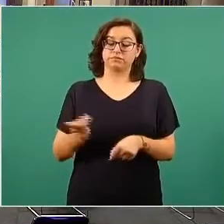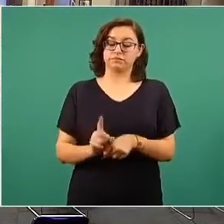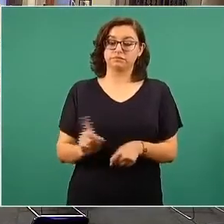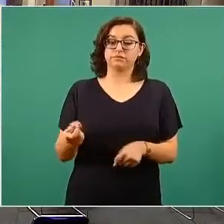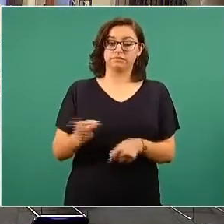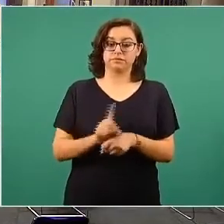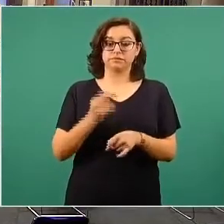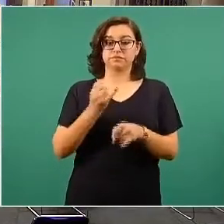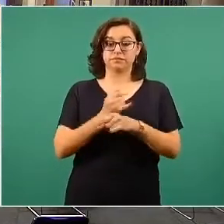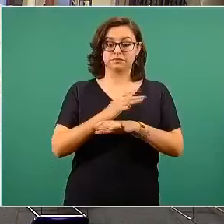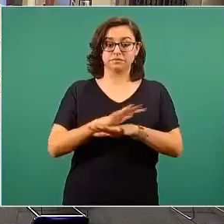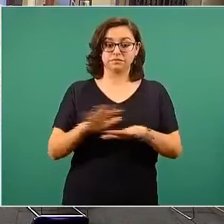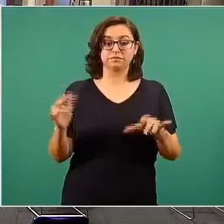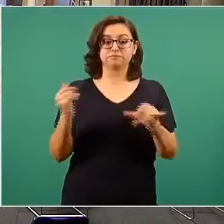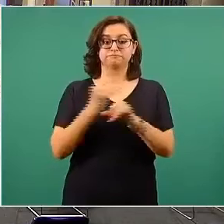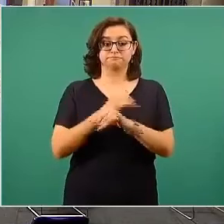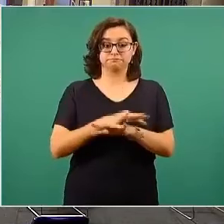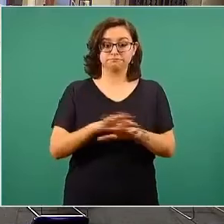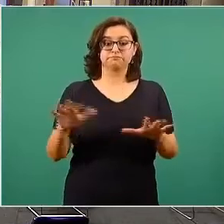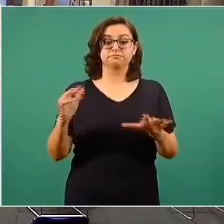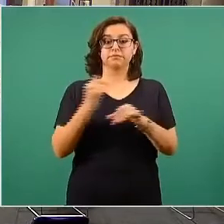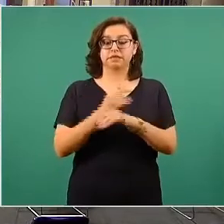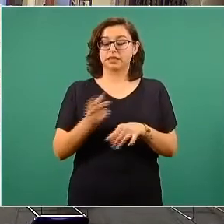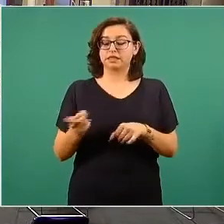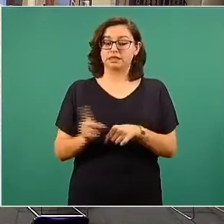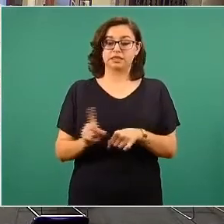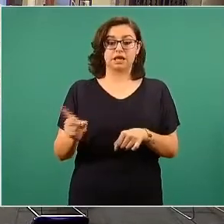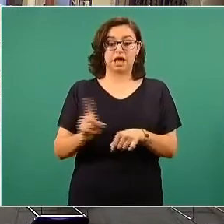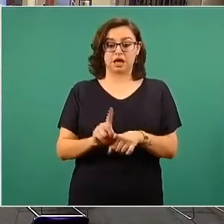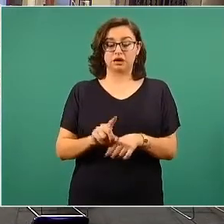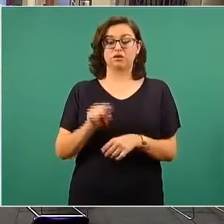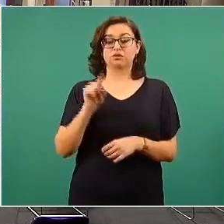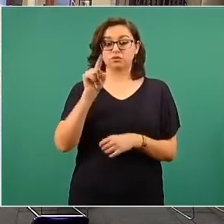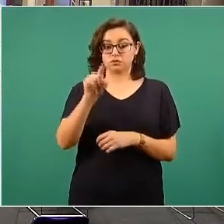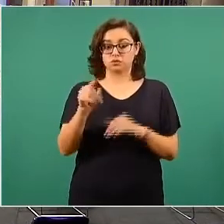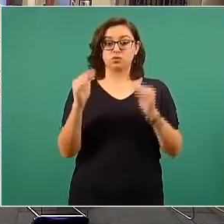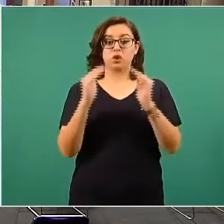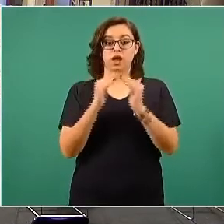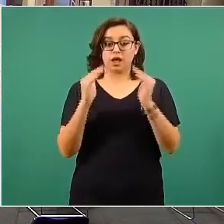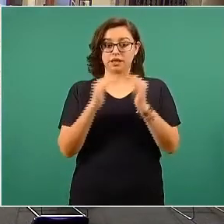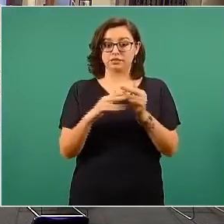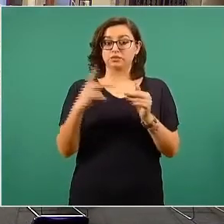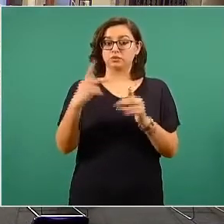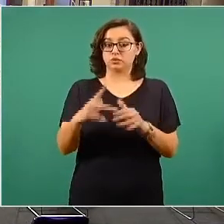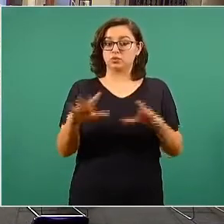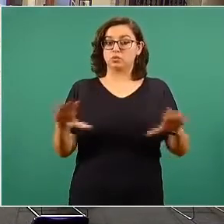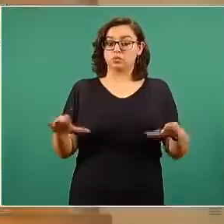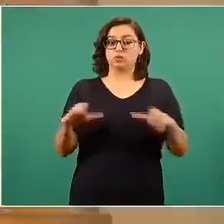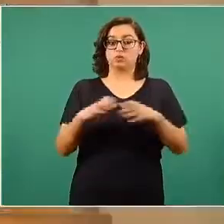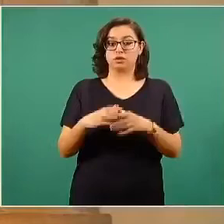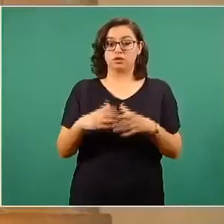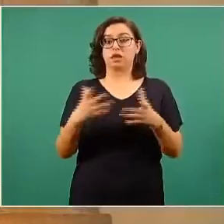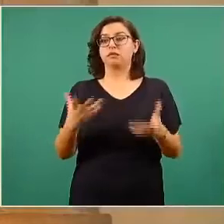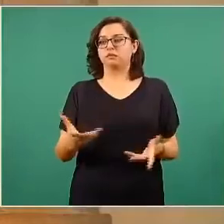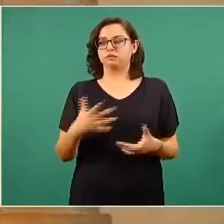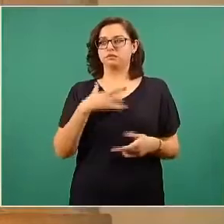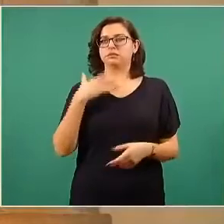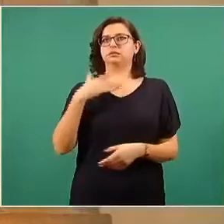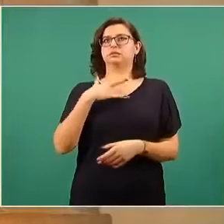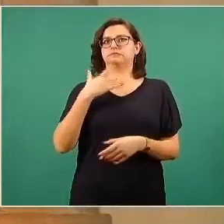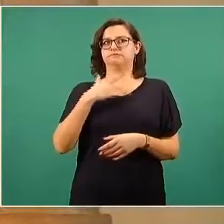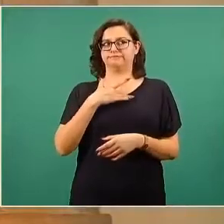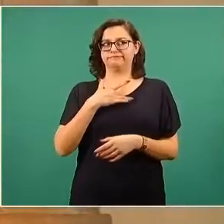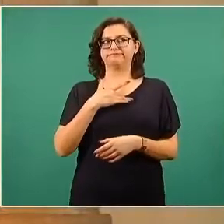estas conferencias de prensa oficiales para que ustedes allá en casa, en la comunidad donde ustedes se encuentran con sus familias, pues tengan